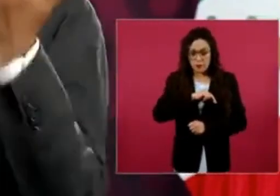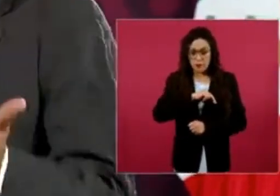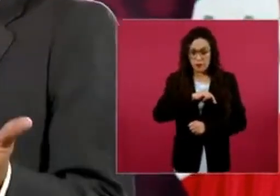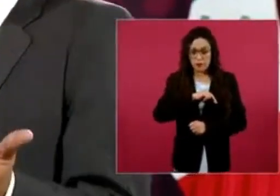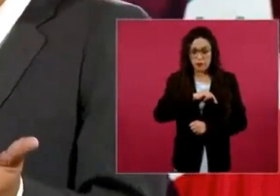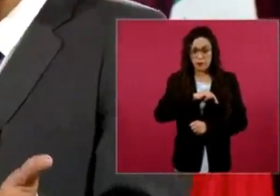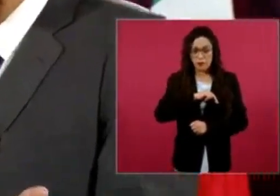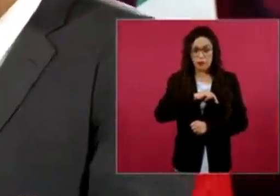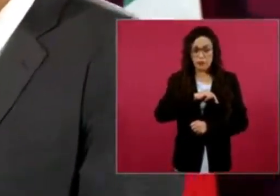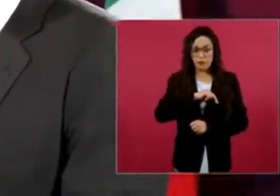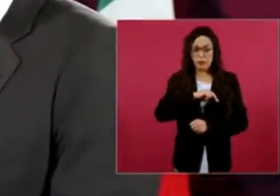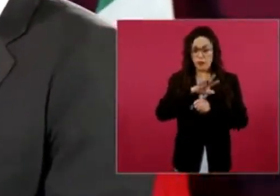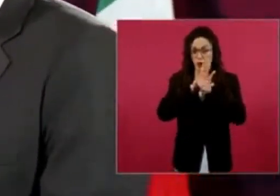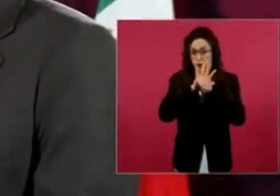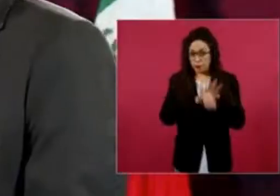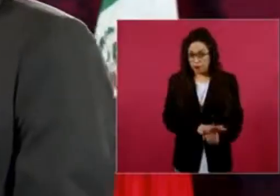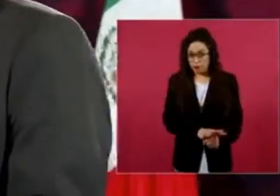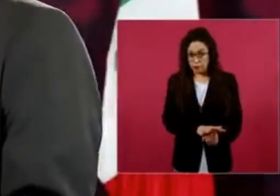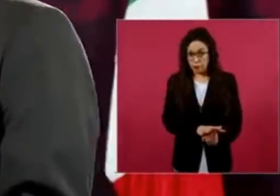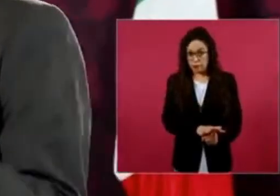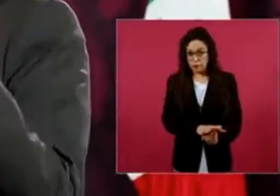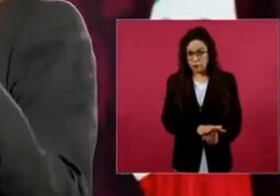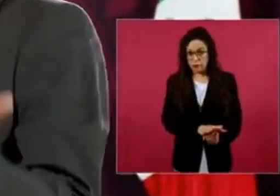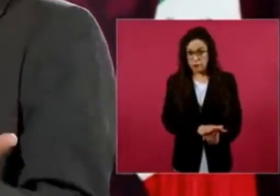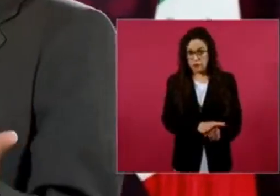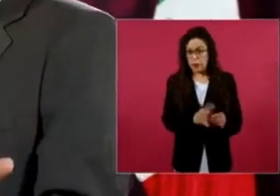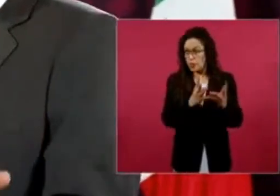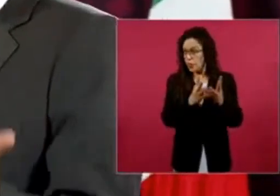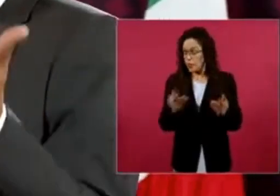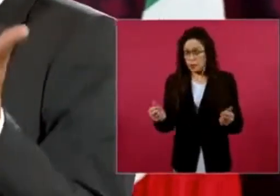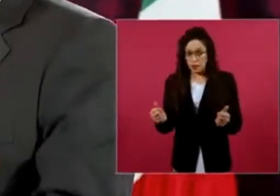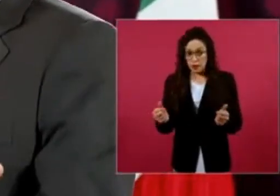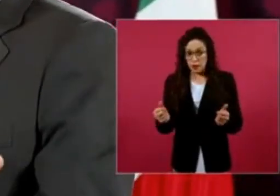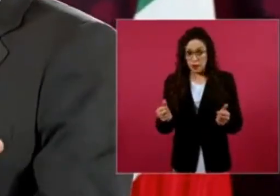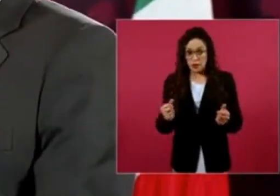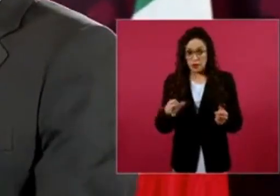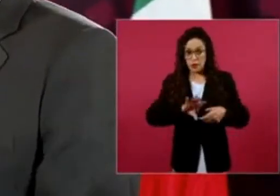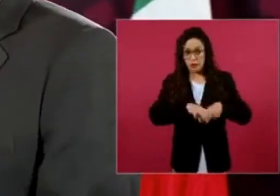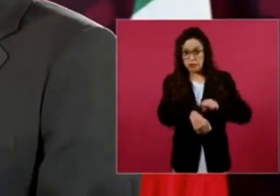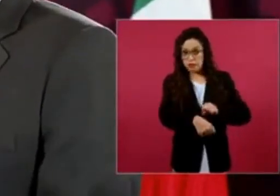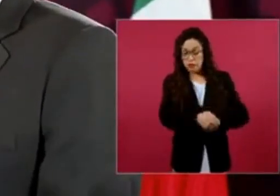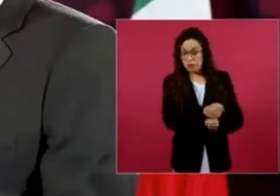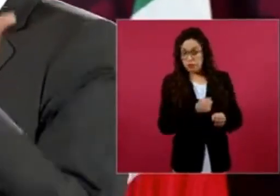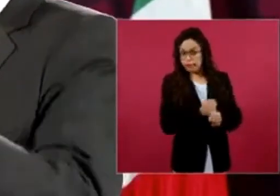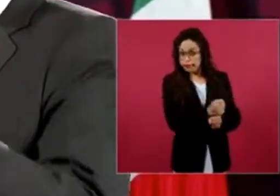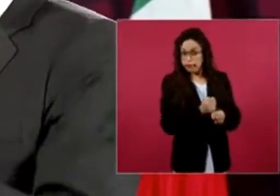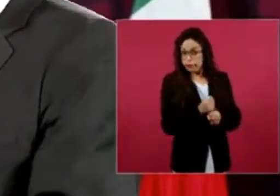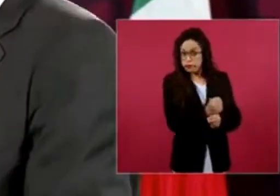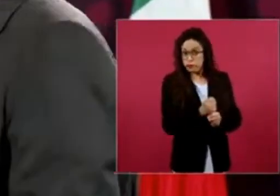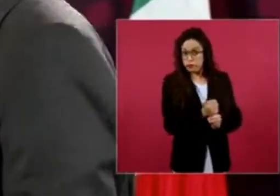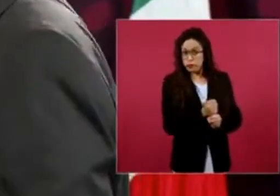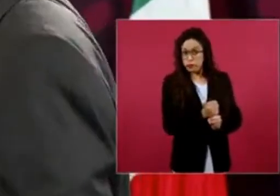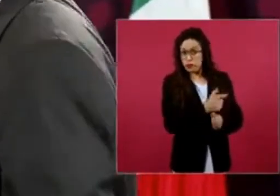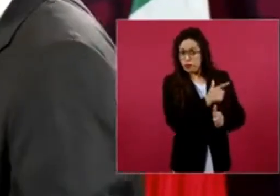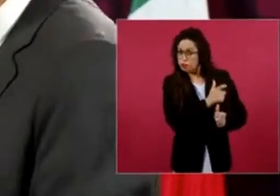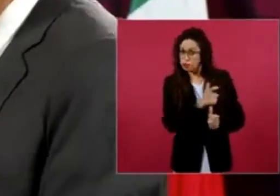no ha habido represión, no ha habido tortura, no hay masacres. Los índices de letalidad son de los